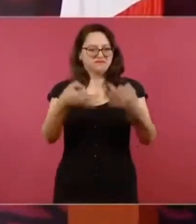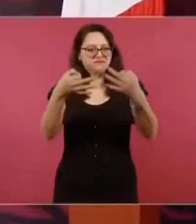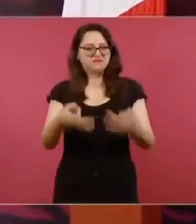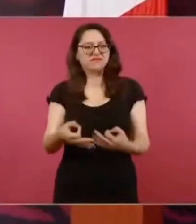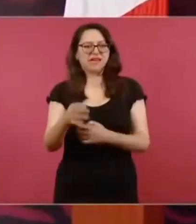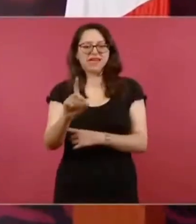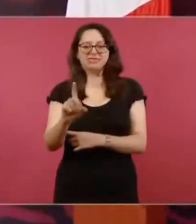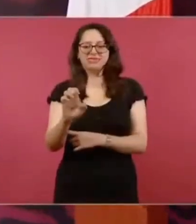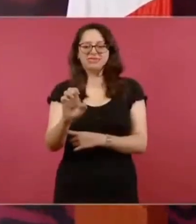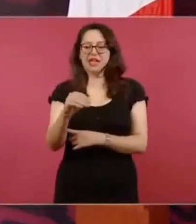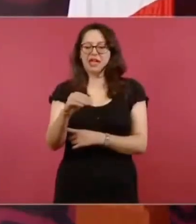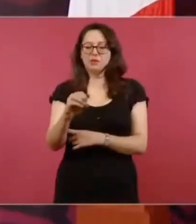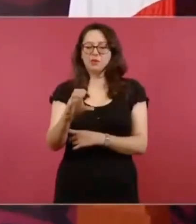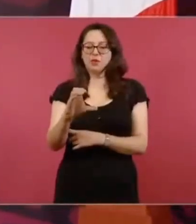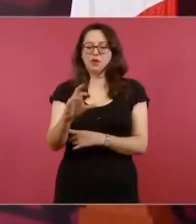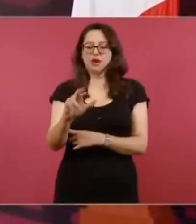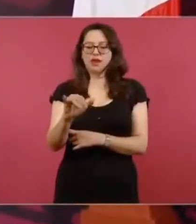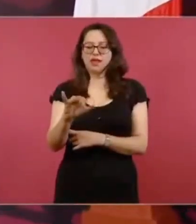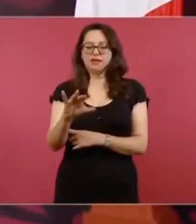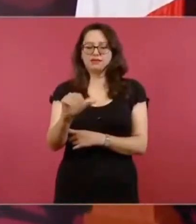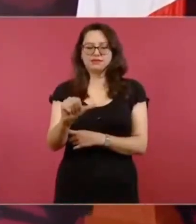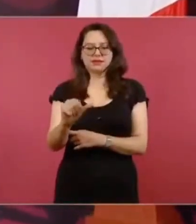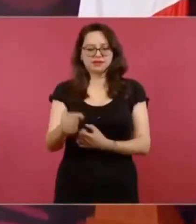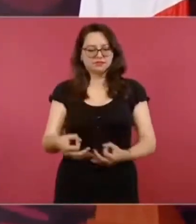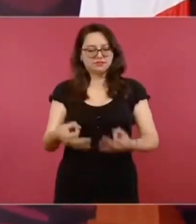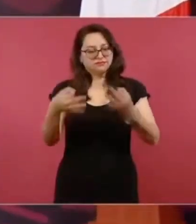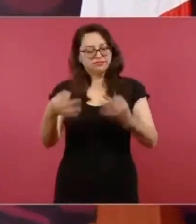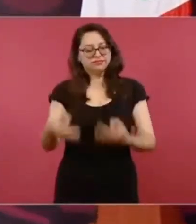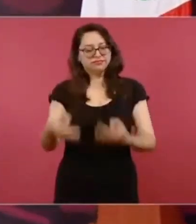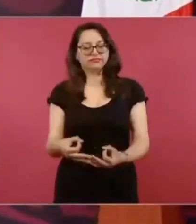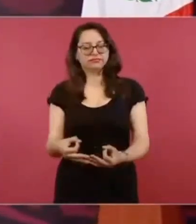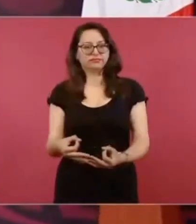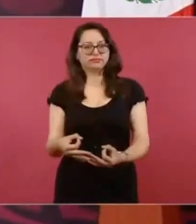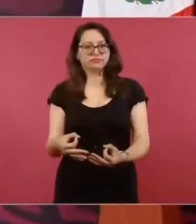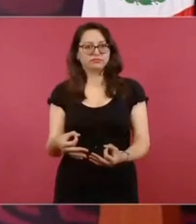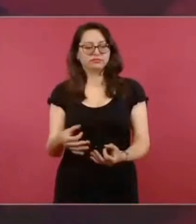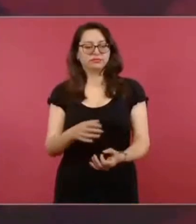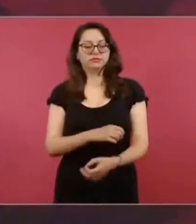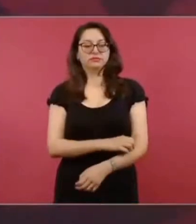Y hemos hablado de la importancia